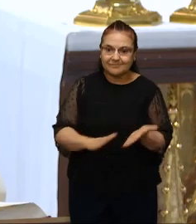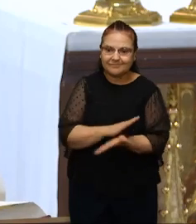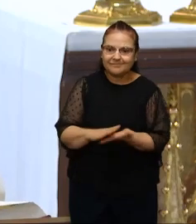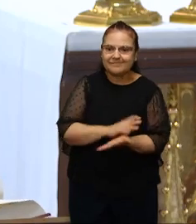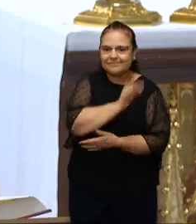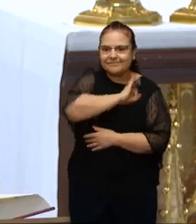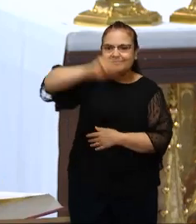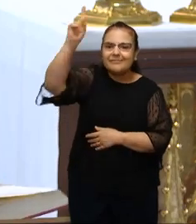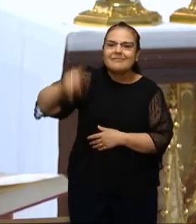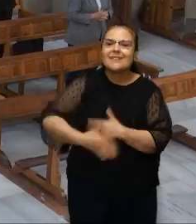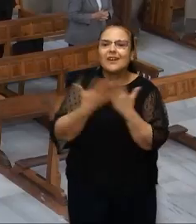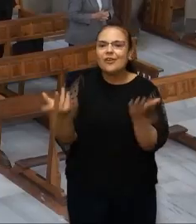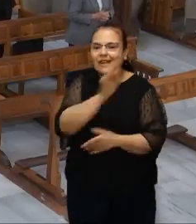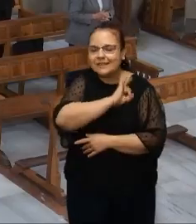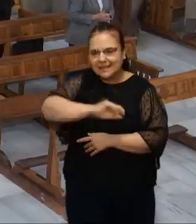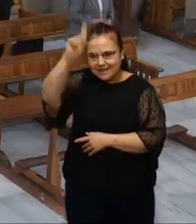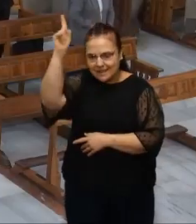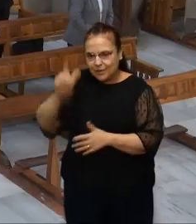Palabra del Señor.